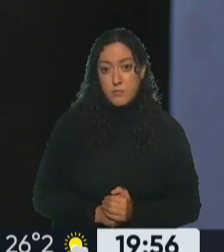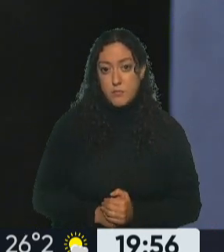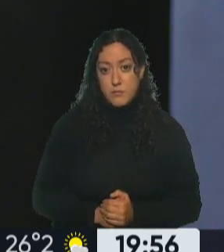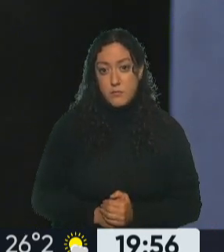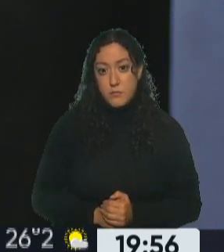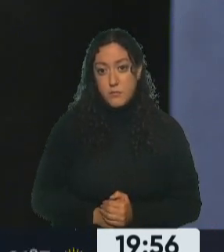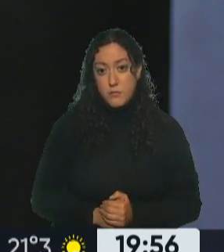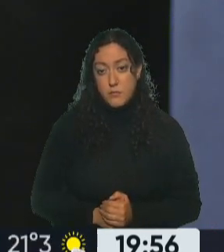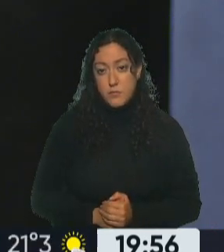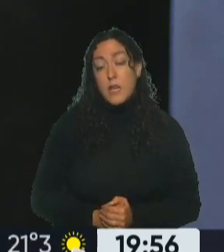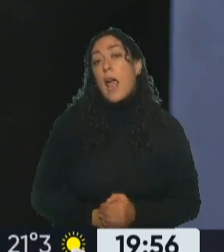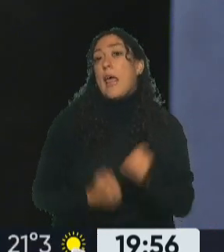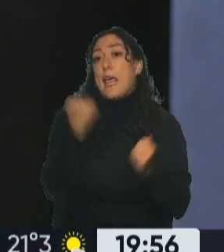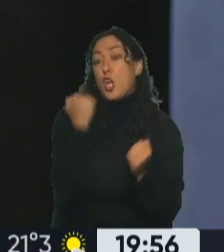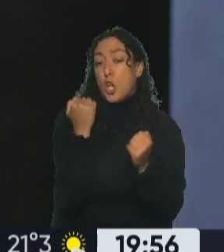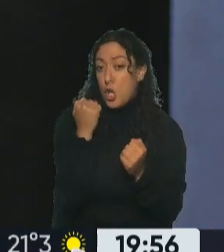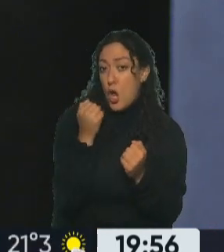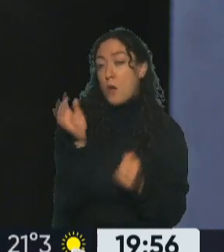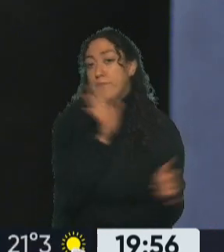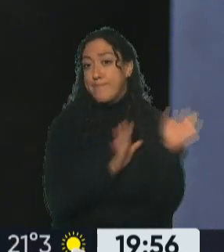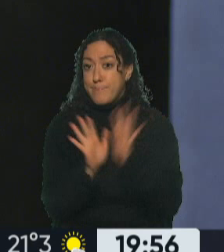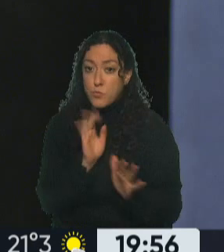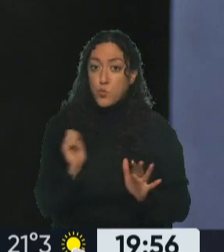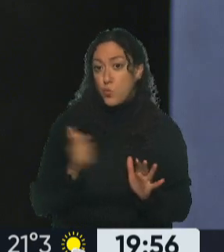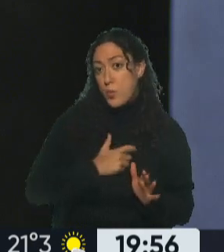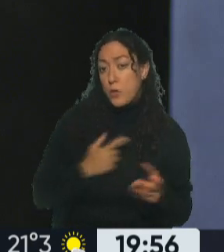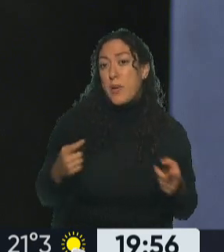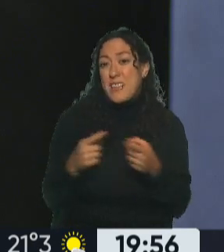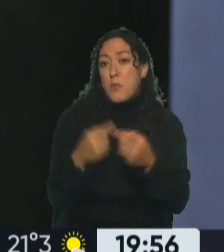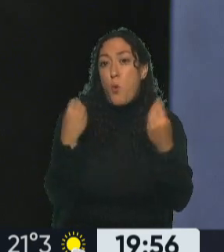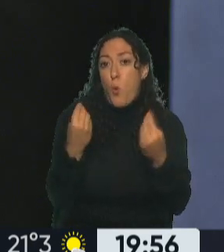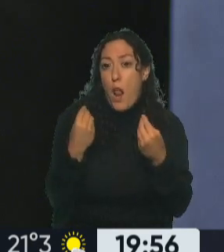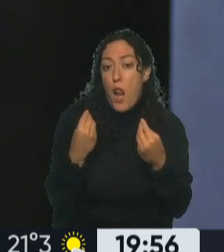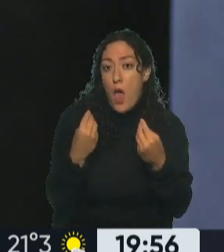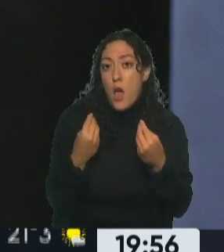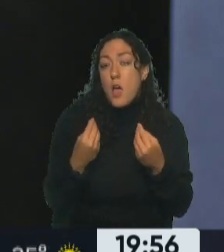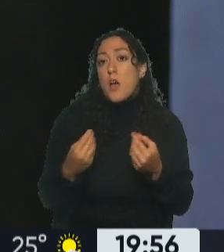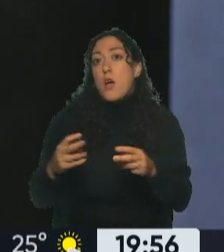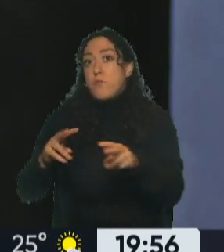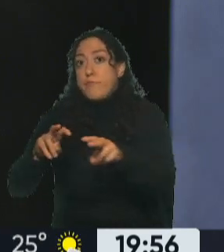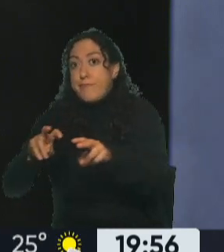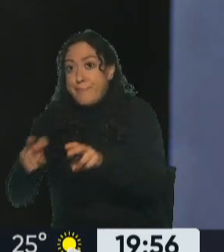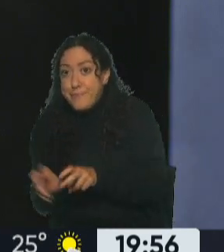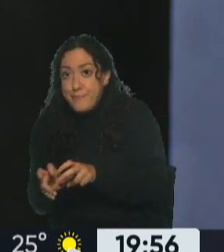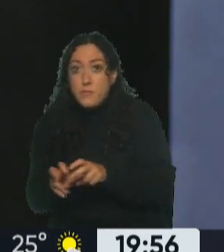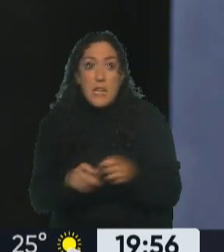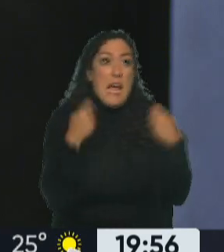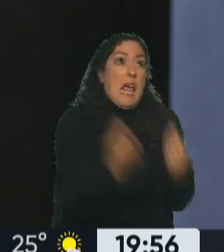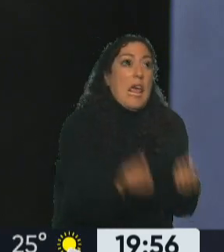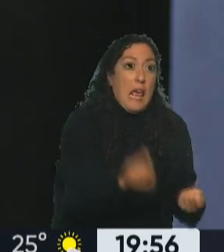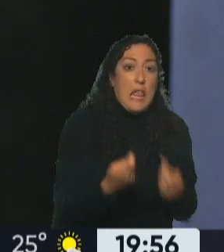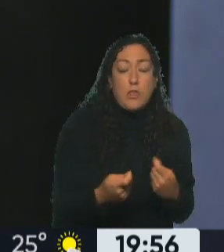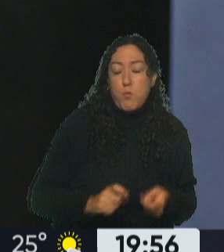alineación, digamos, económica, que lo que estamos tratando de llegar es que no haya ya déficit, es decir, que no haya que tener que pedirle plata a